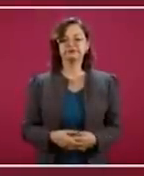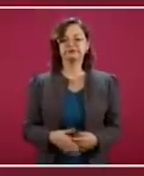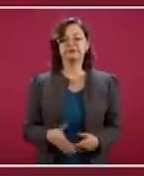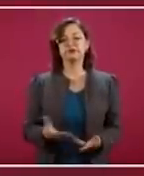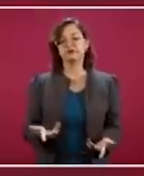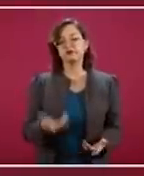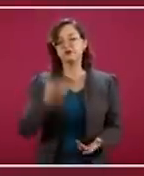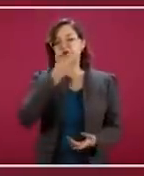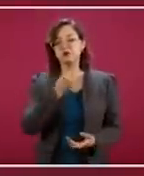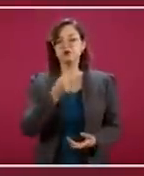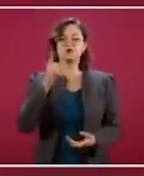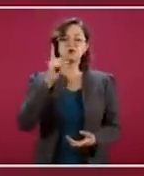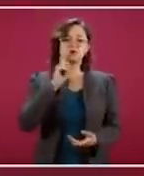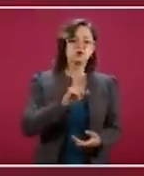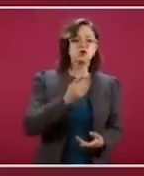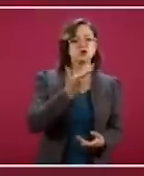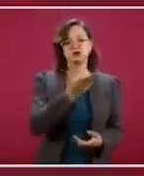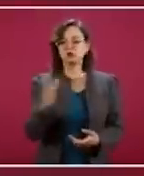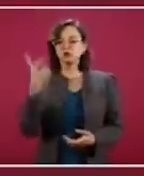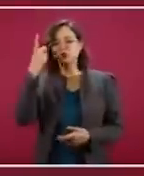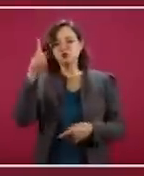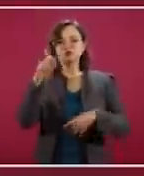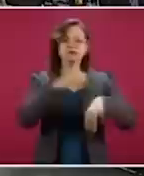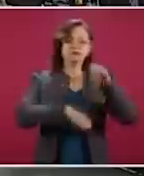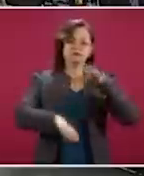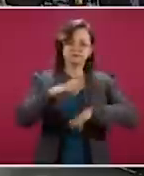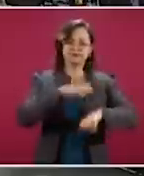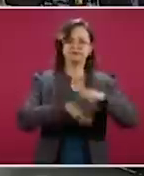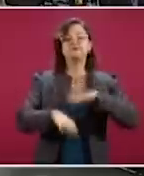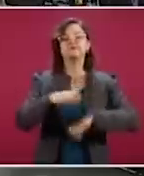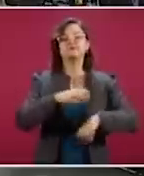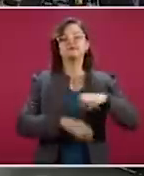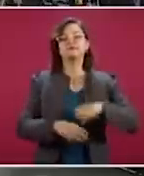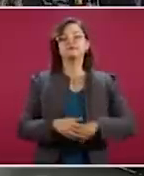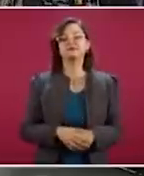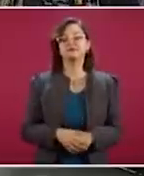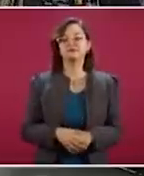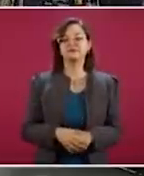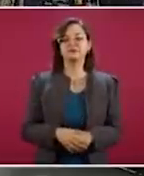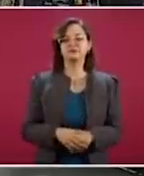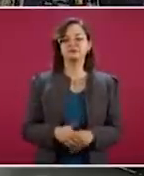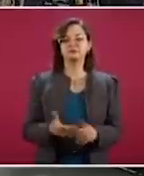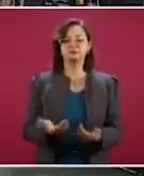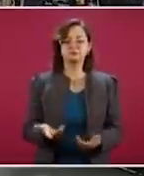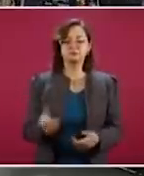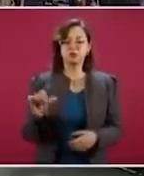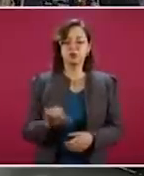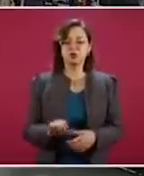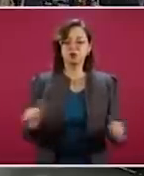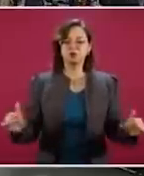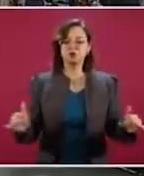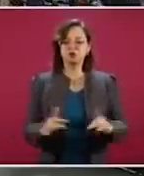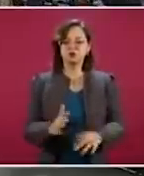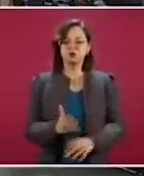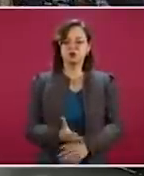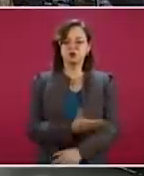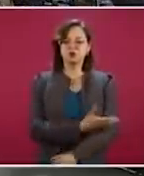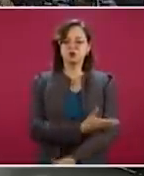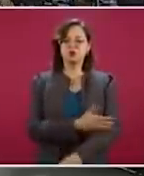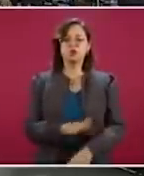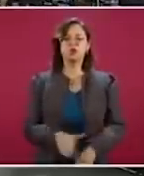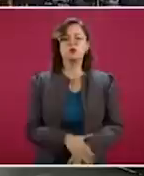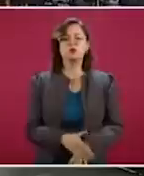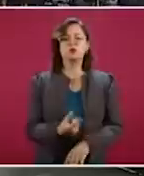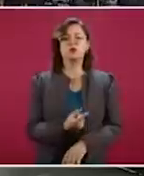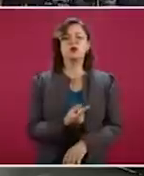empresarios, hombres y mujeres que nos acompañan, porque el